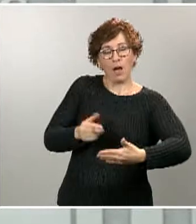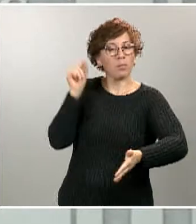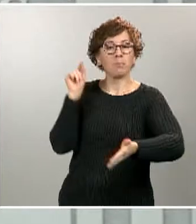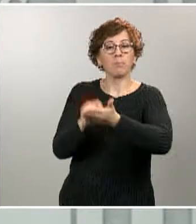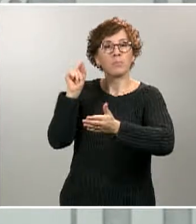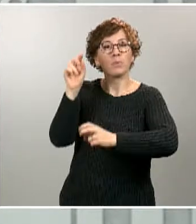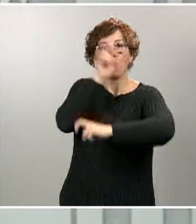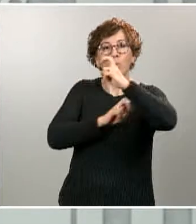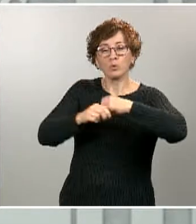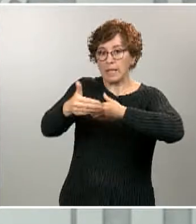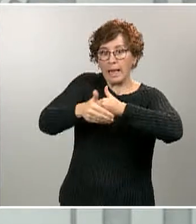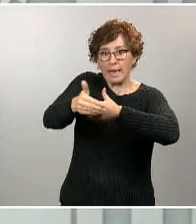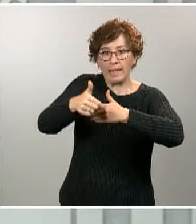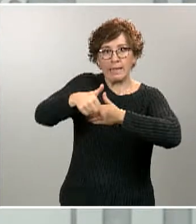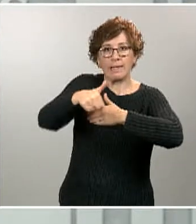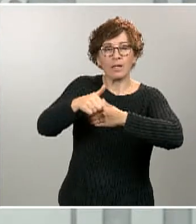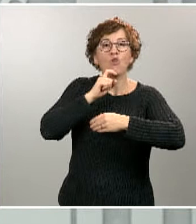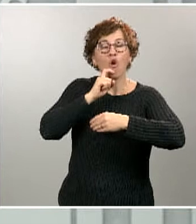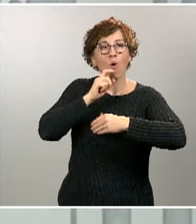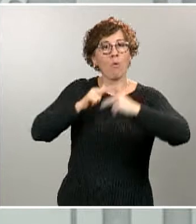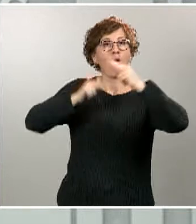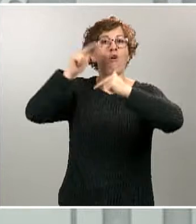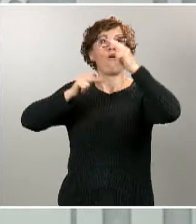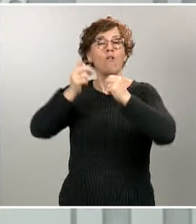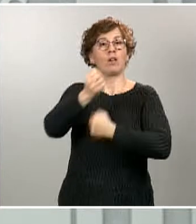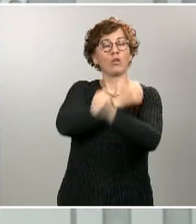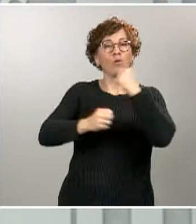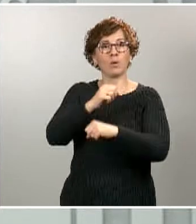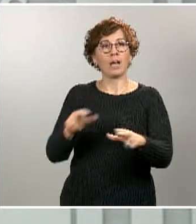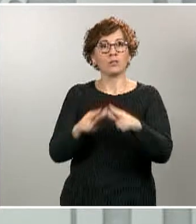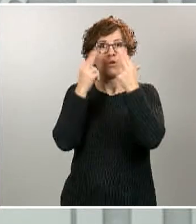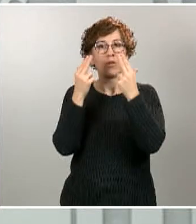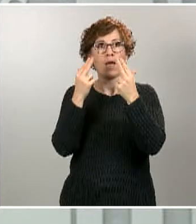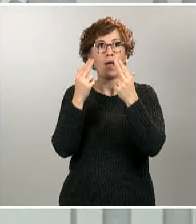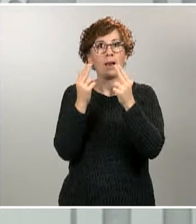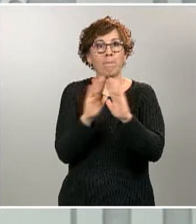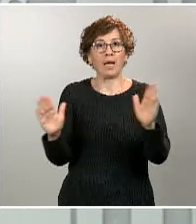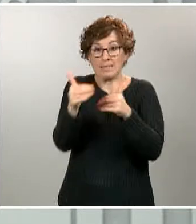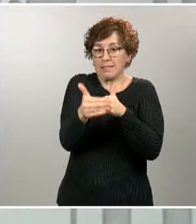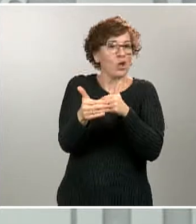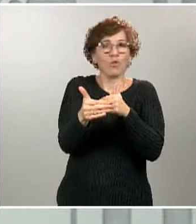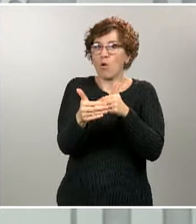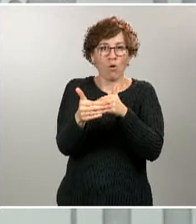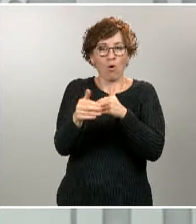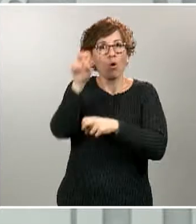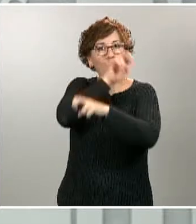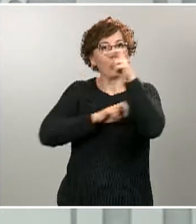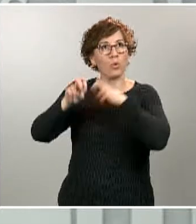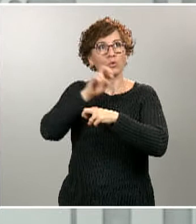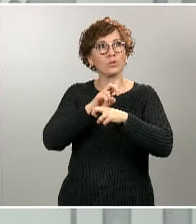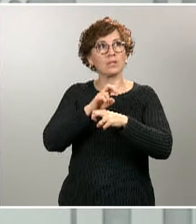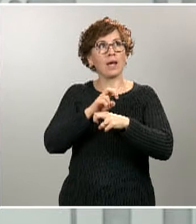la reconstrucción económica y social tras la pandemia, sino se trata también de que seamos capaces juntos